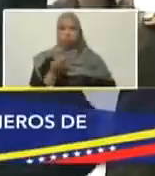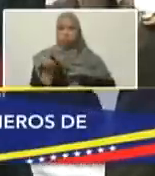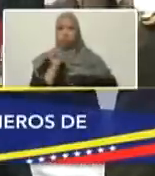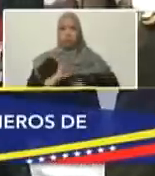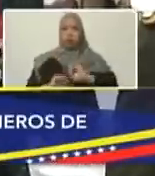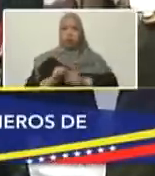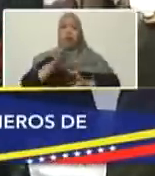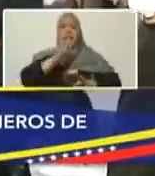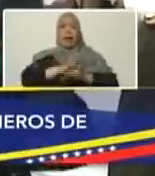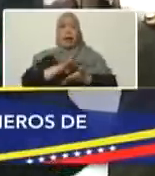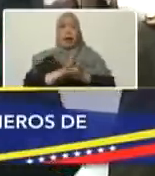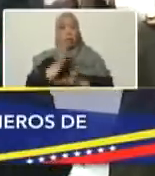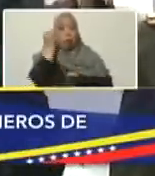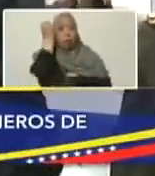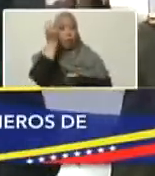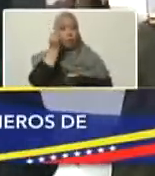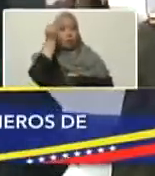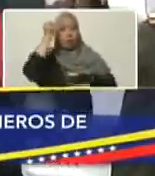calma y cordura,